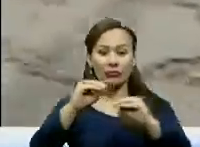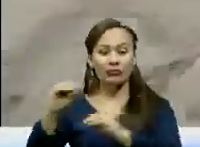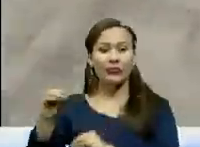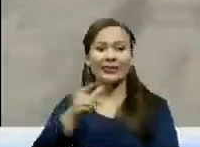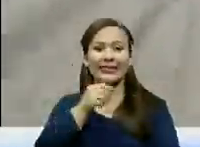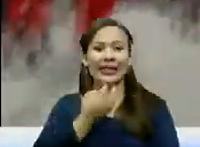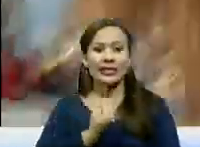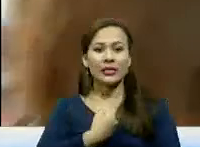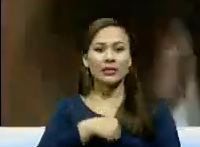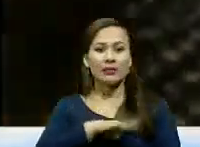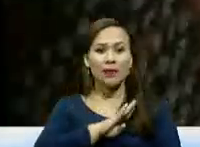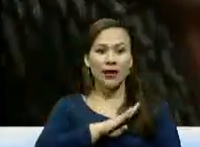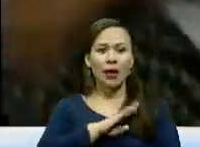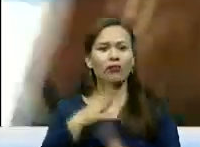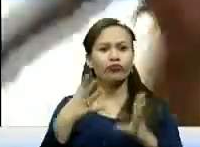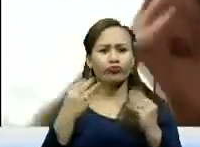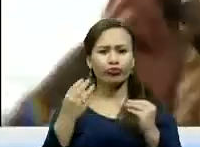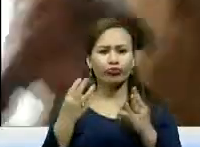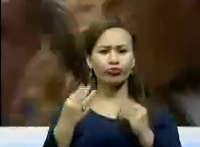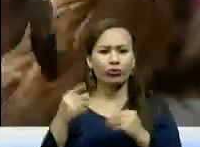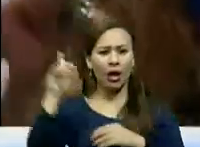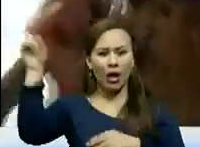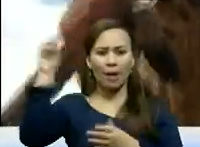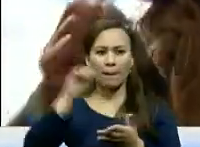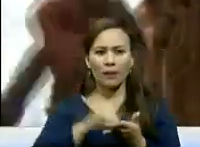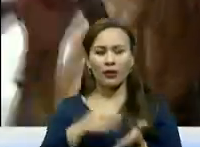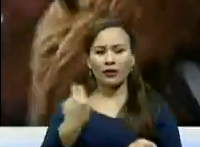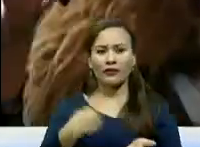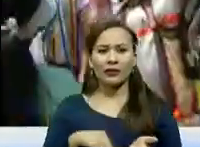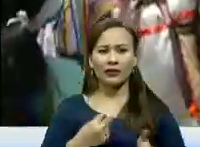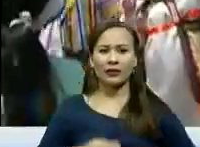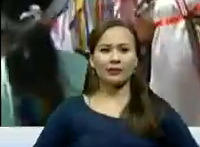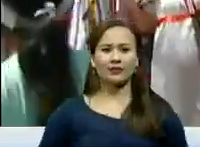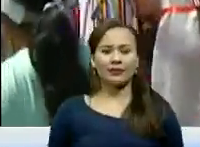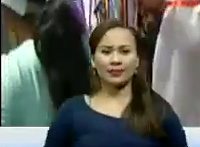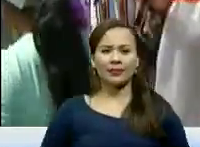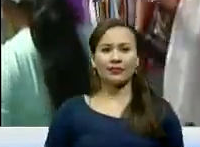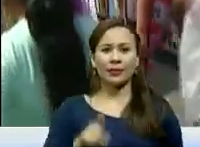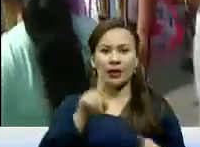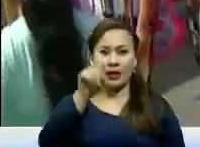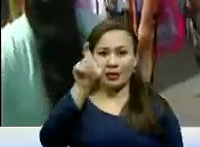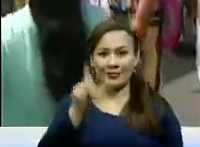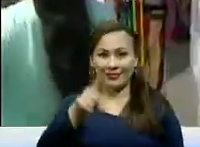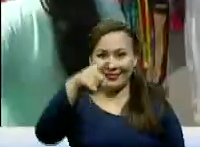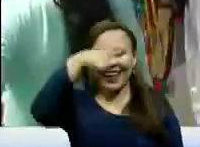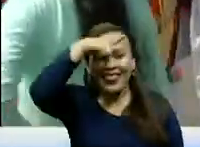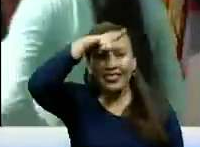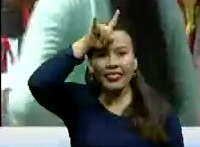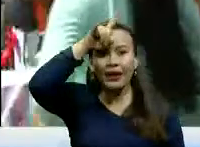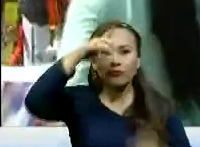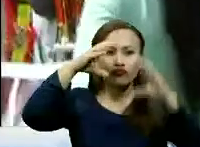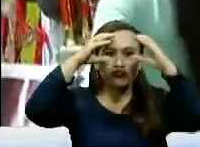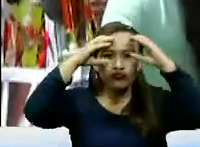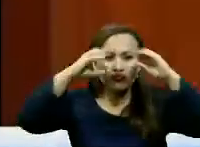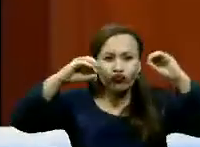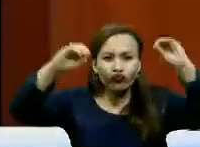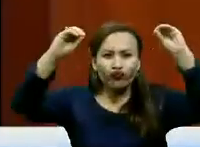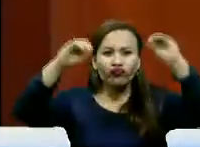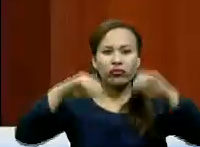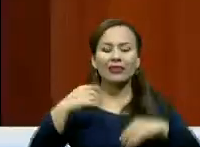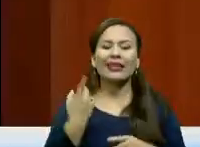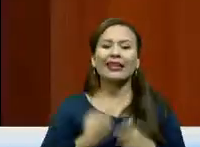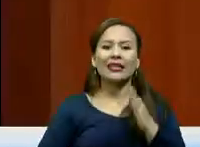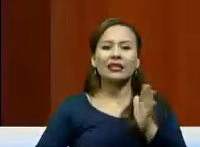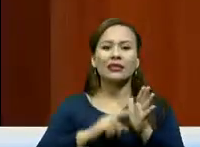había algunos personajes. Y de entre ellos aparece este del diablo, que con el pasar del tiempo